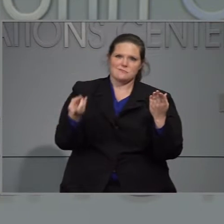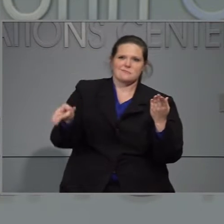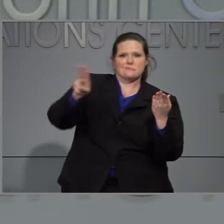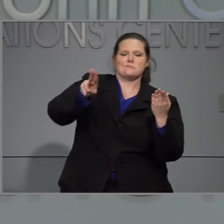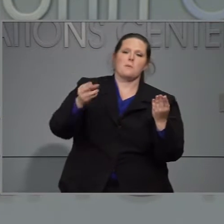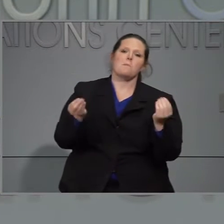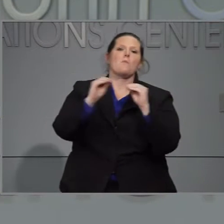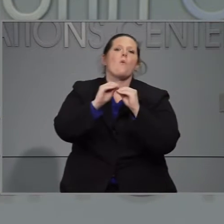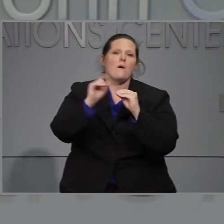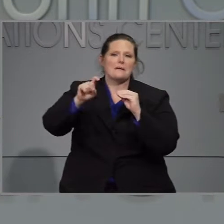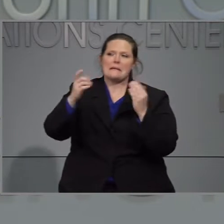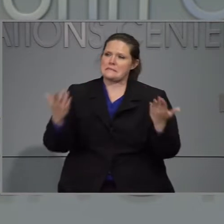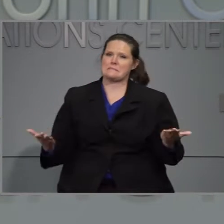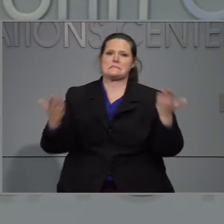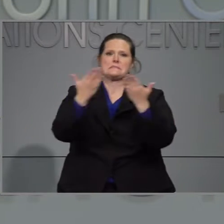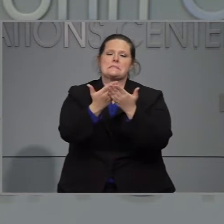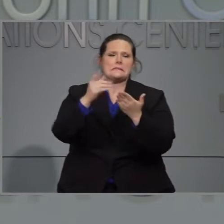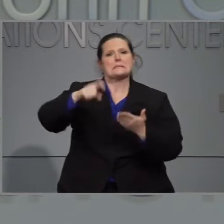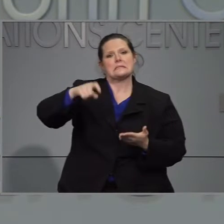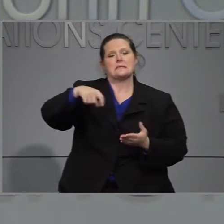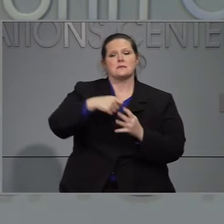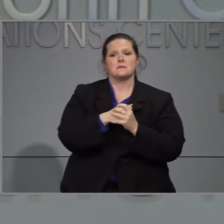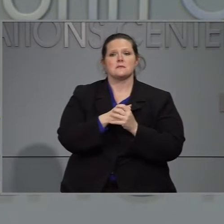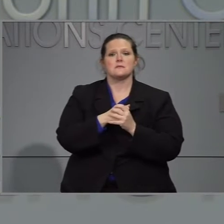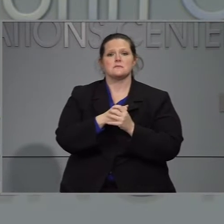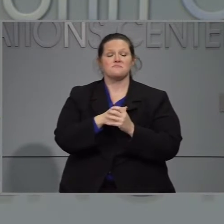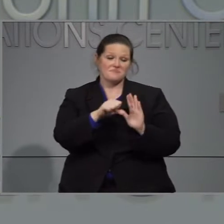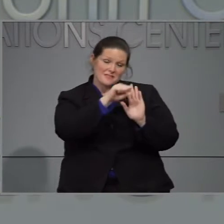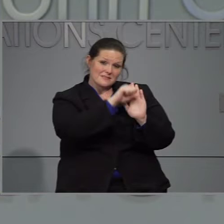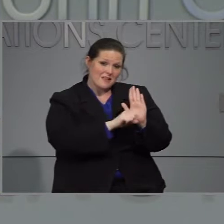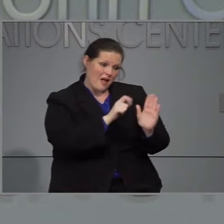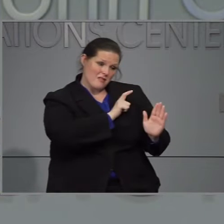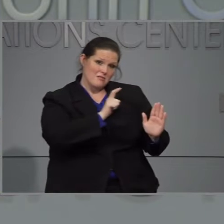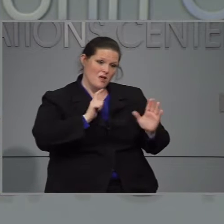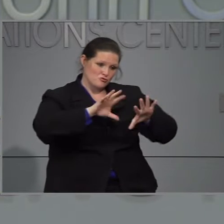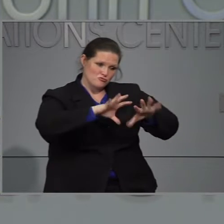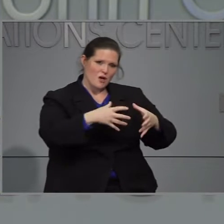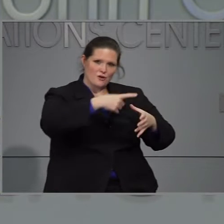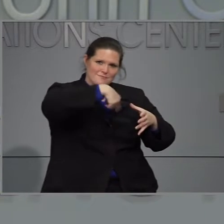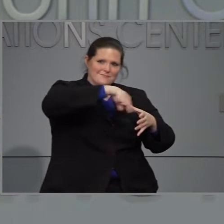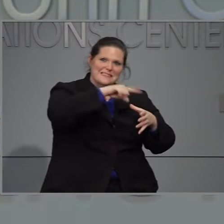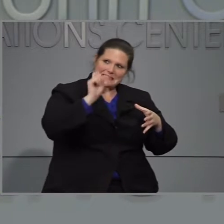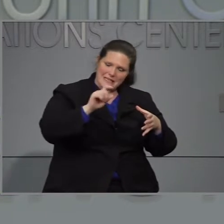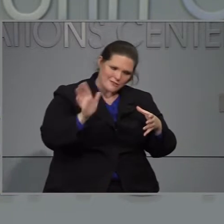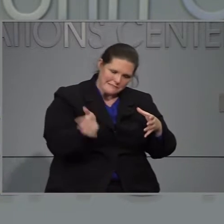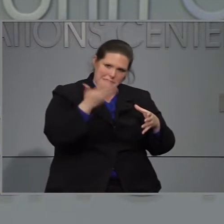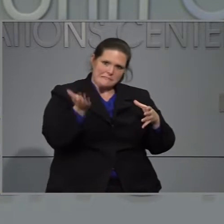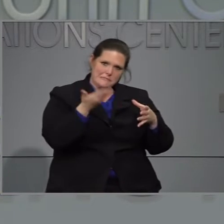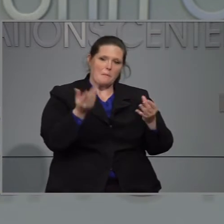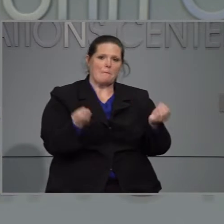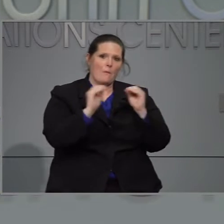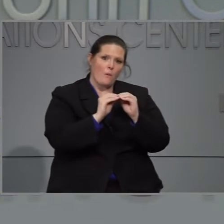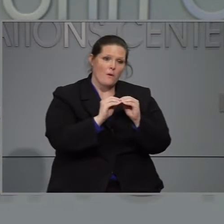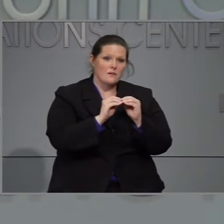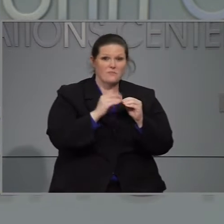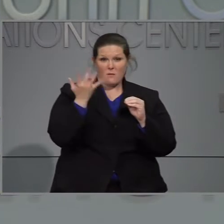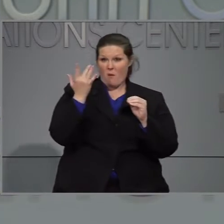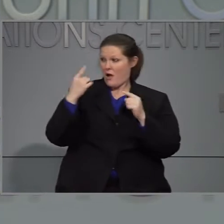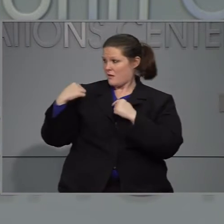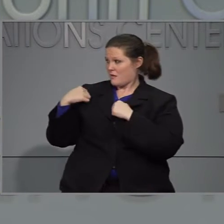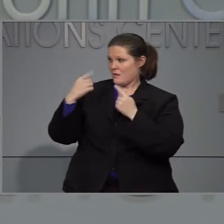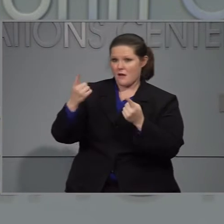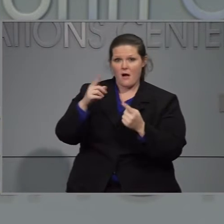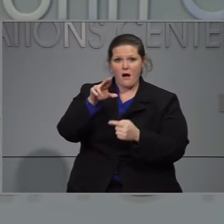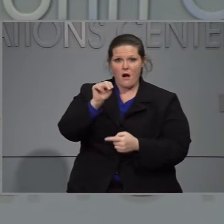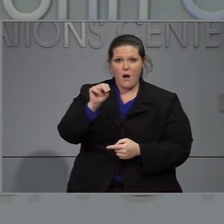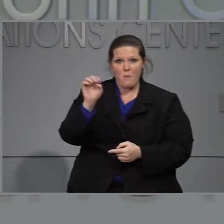nuestra legislatura estatal necesita hacer más en cuanto al desempleo durante la pandemia. Los pagos son muy bajos